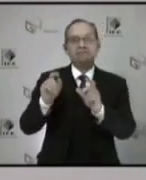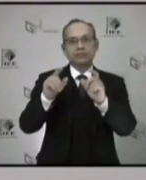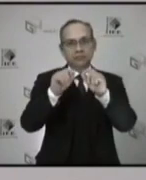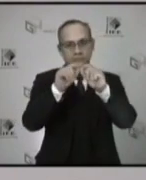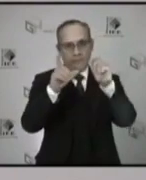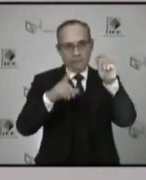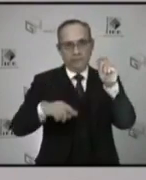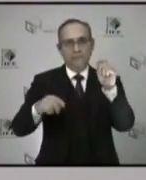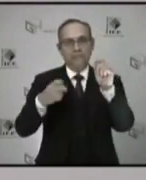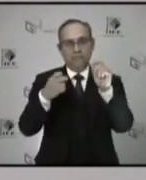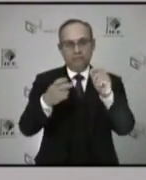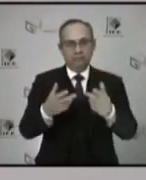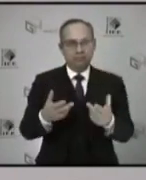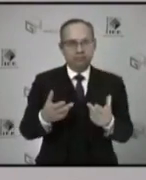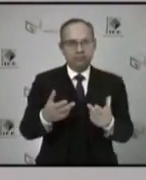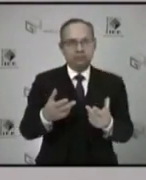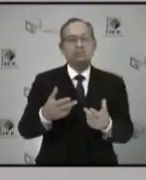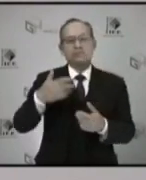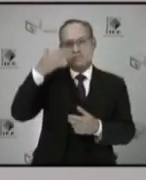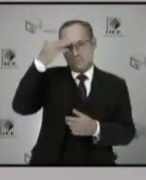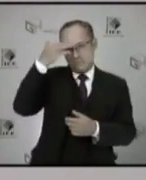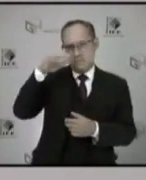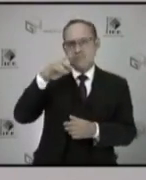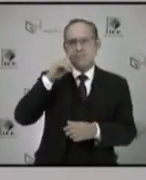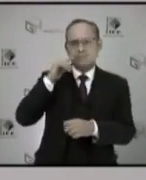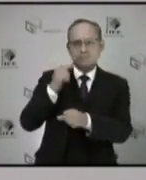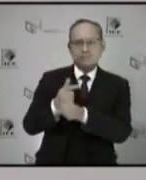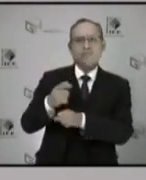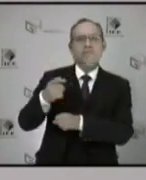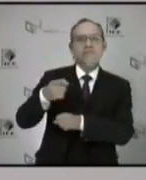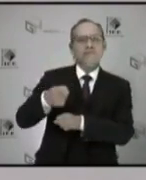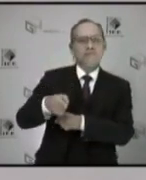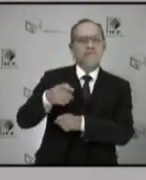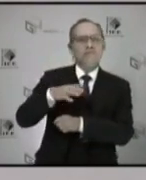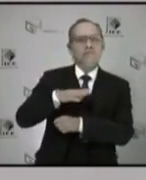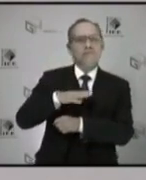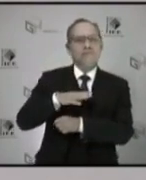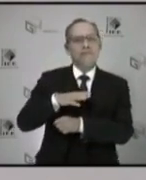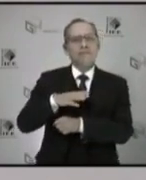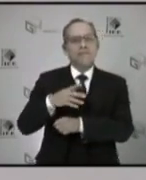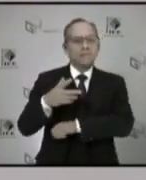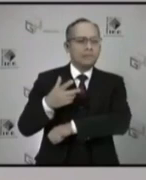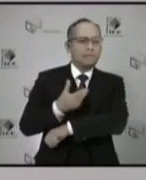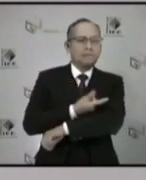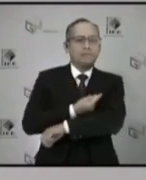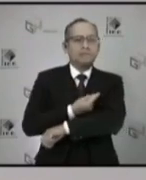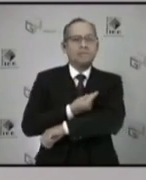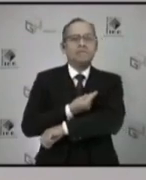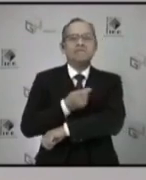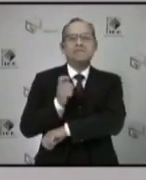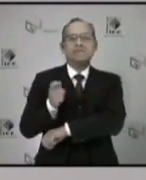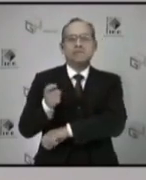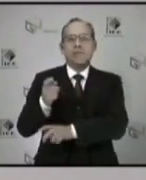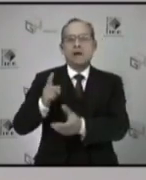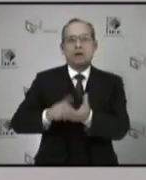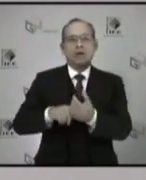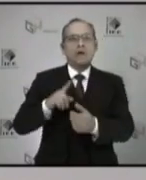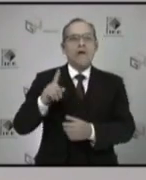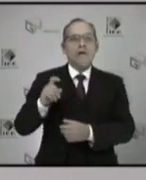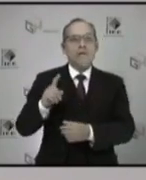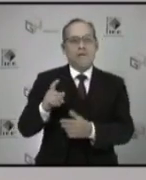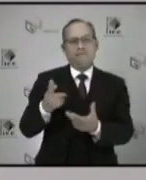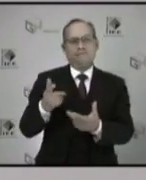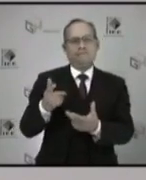cuando se inyecta agua en lugar del medicamento, cuando supuestamente se